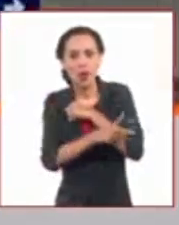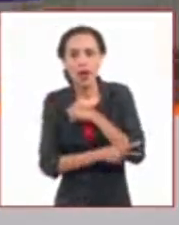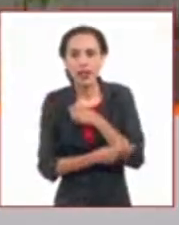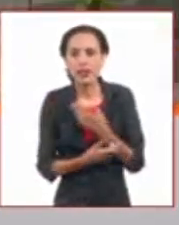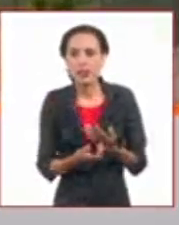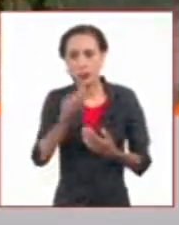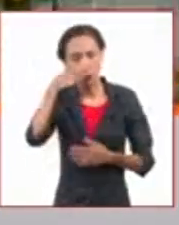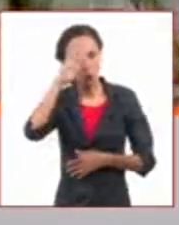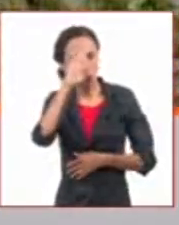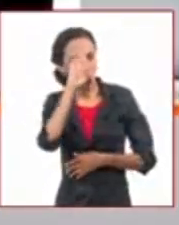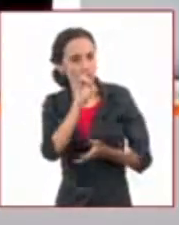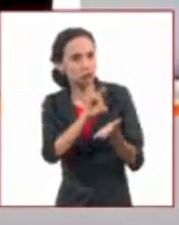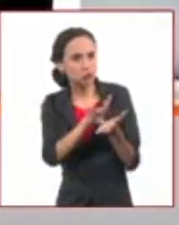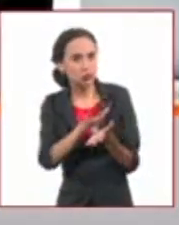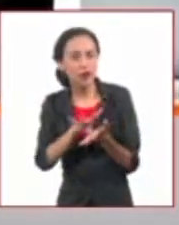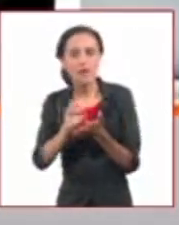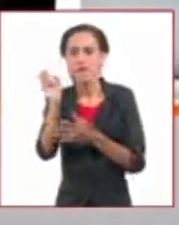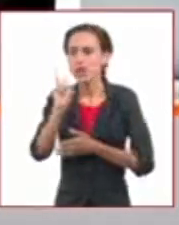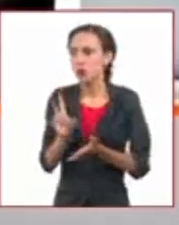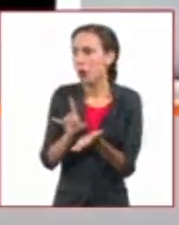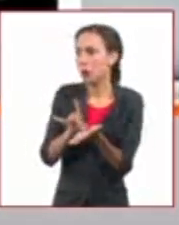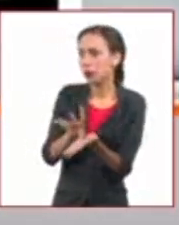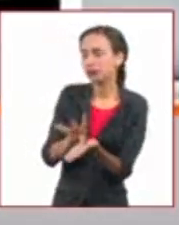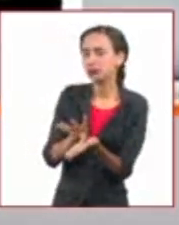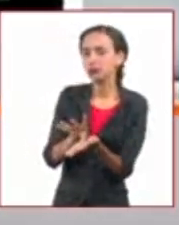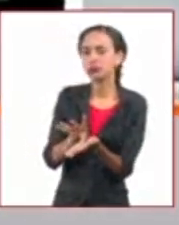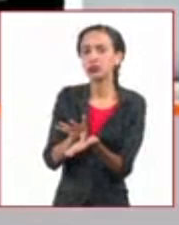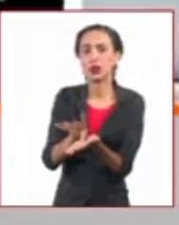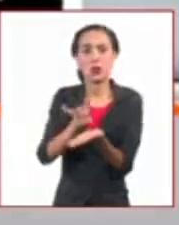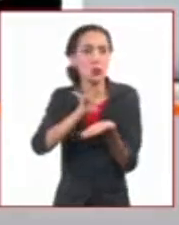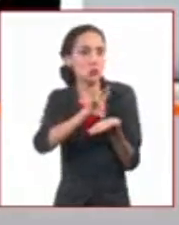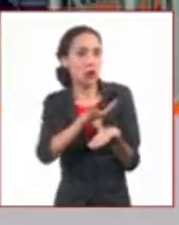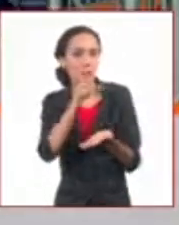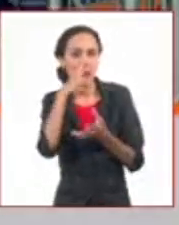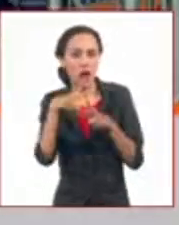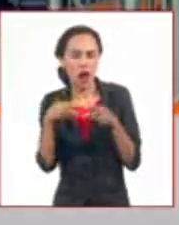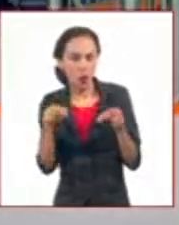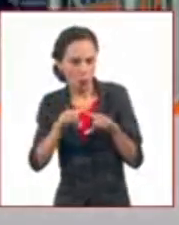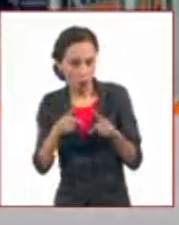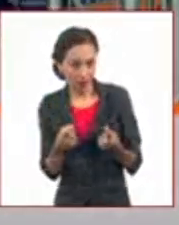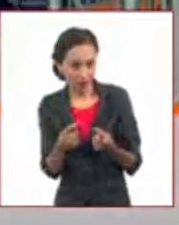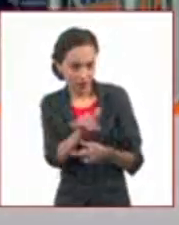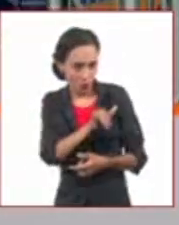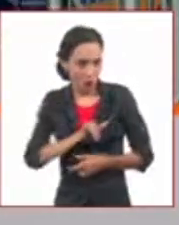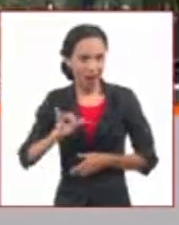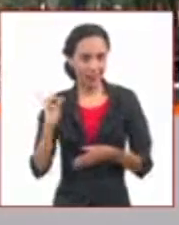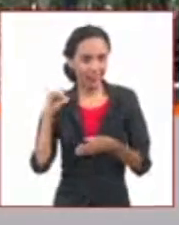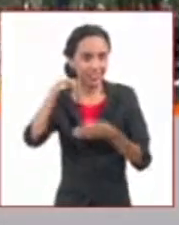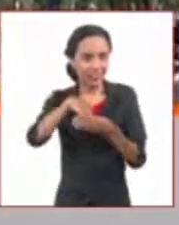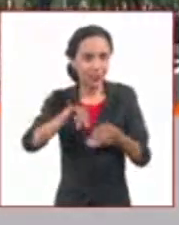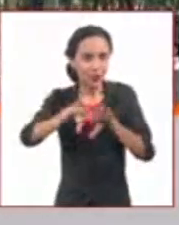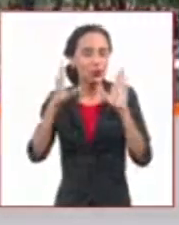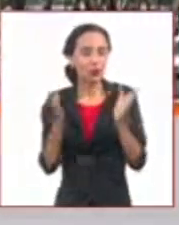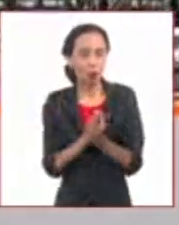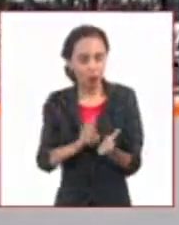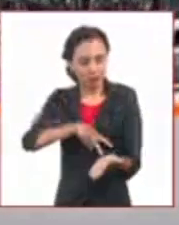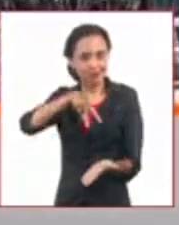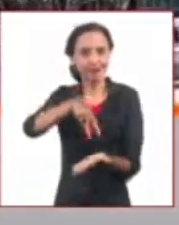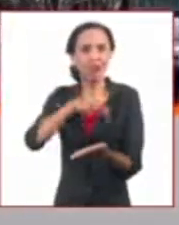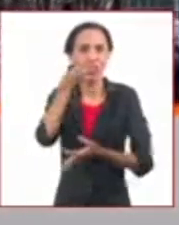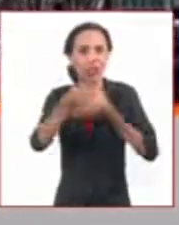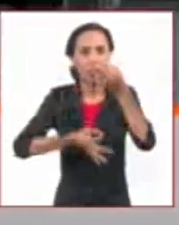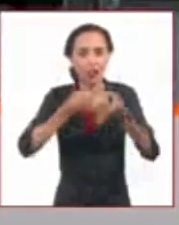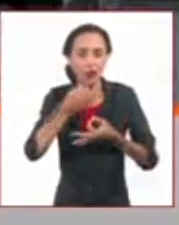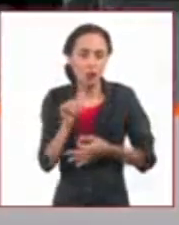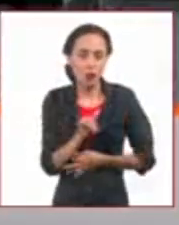la sociedad civil venezolana la sociedad civil nicaragüense yo creo que la el síntoma principal de